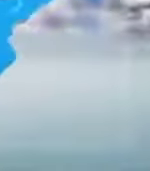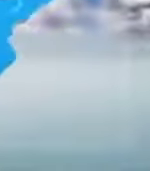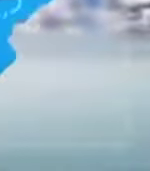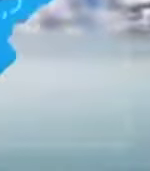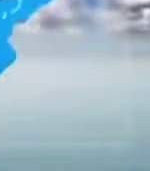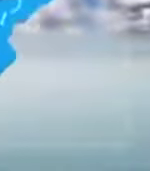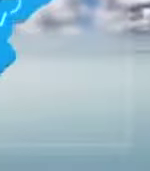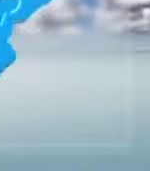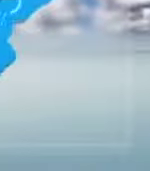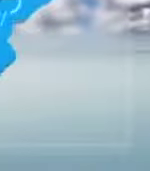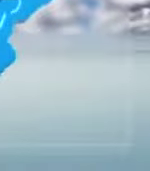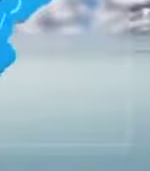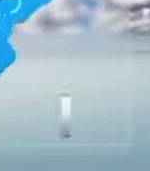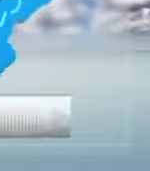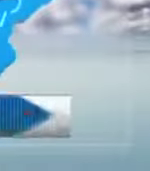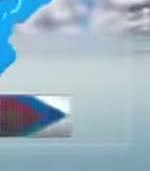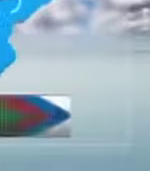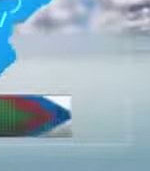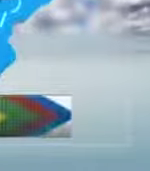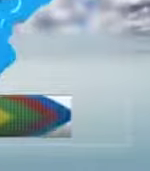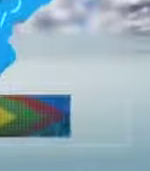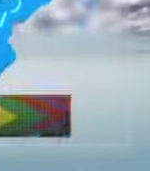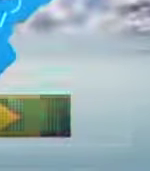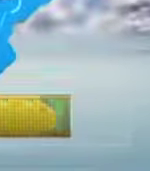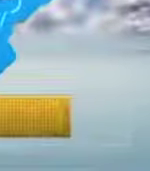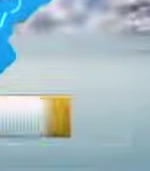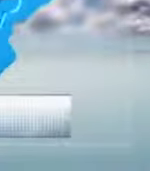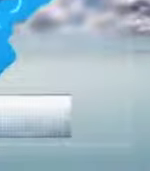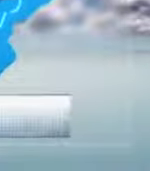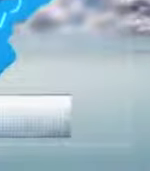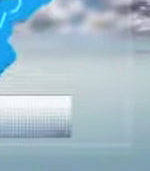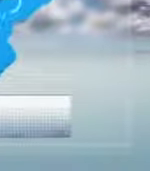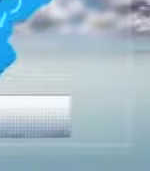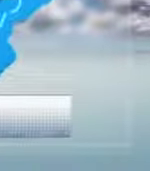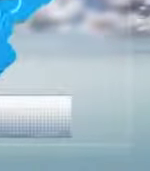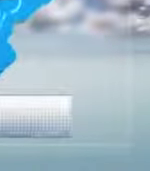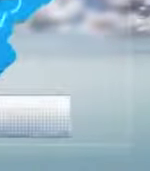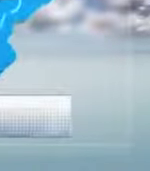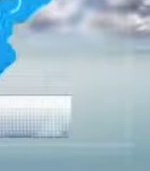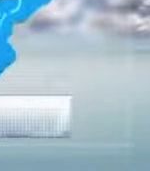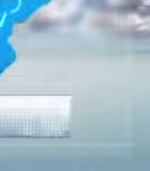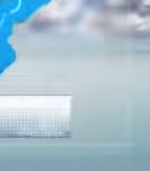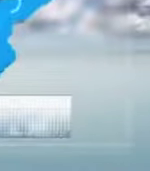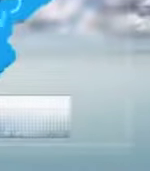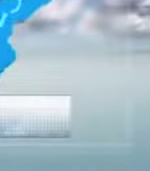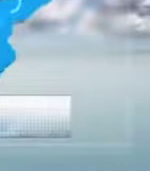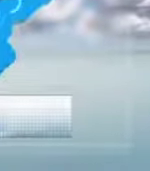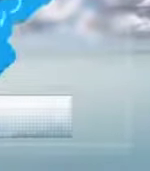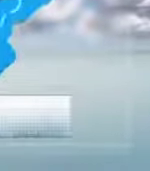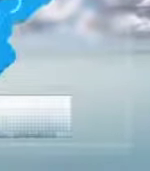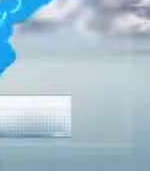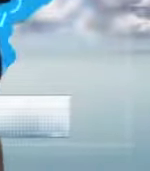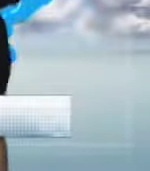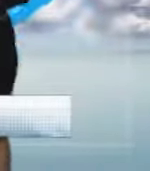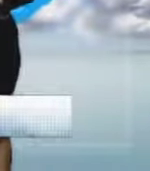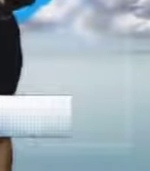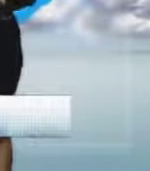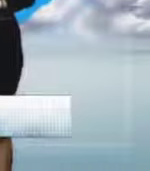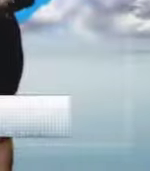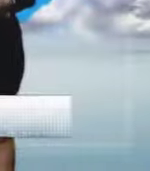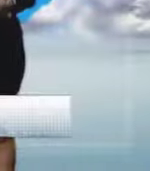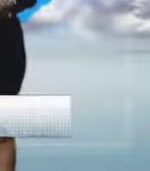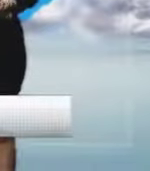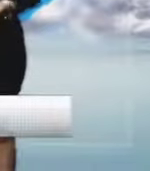Gracias, muy buenas noches a todos ustedes. Excelente noche de domingo. Mañana, lunes, vamos a continuar con un clima húmedo en el territorio